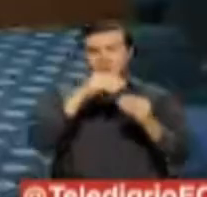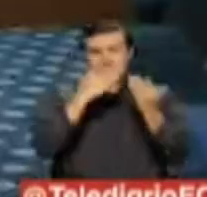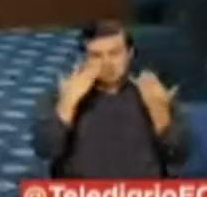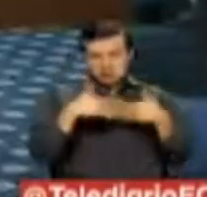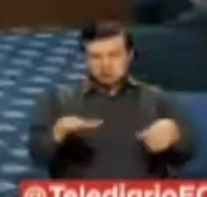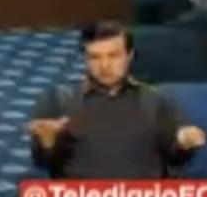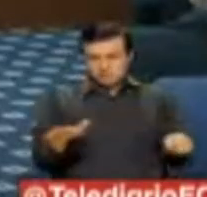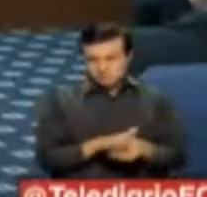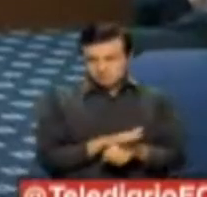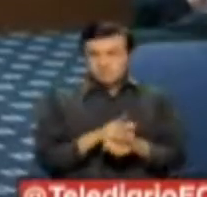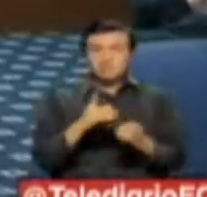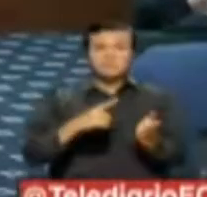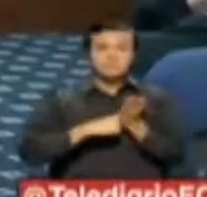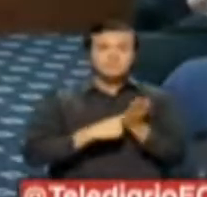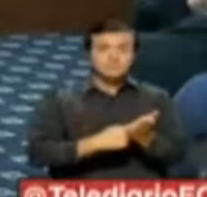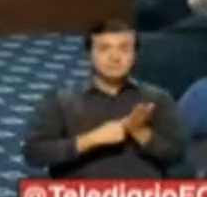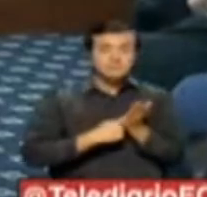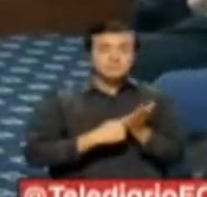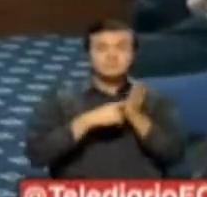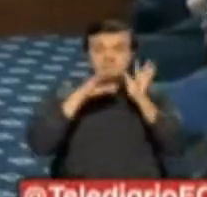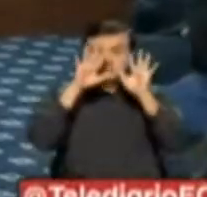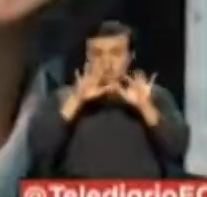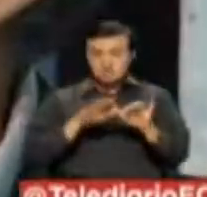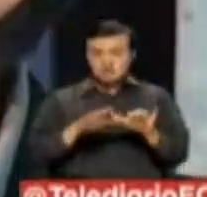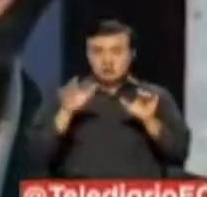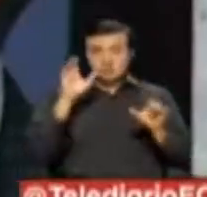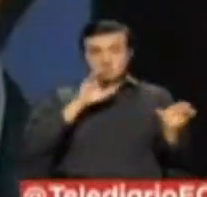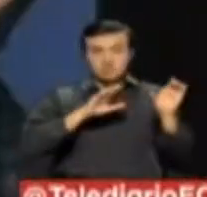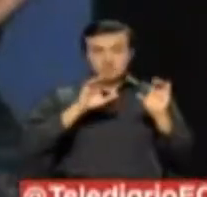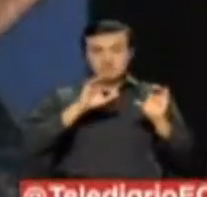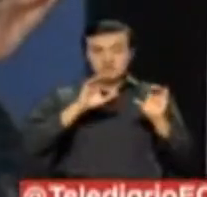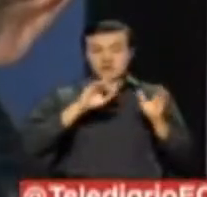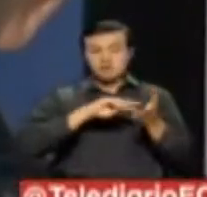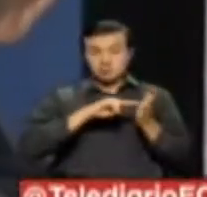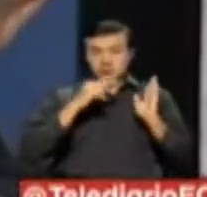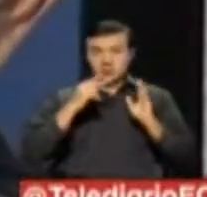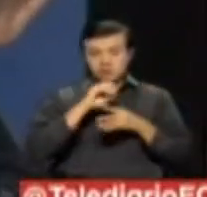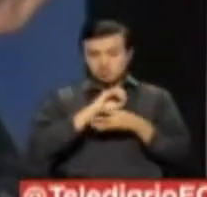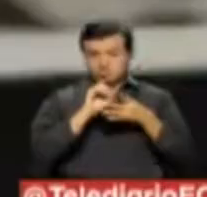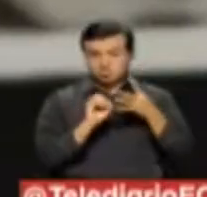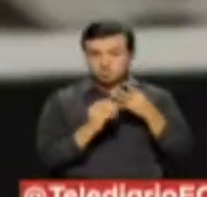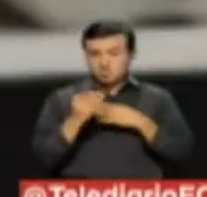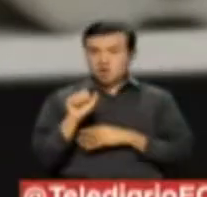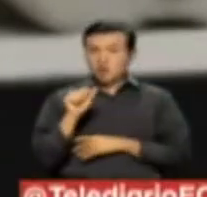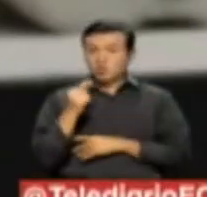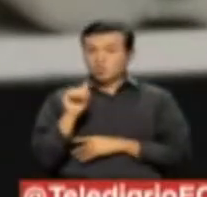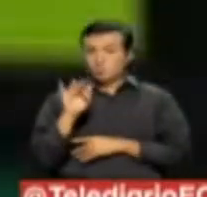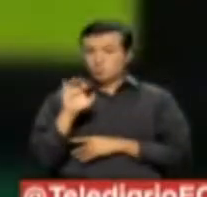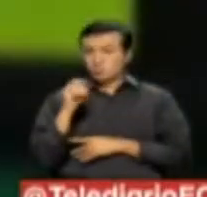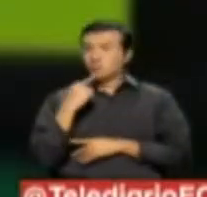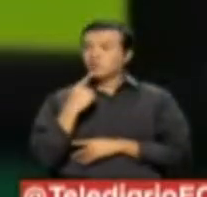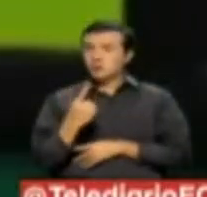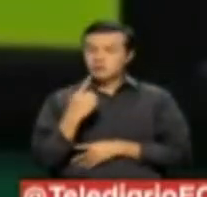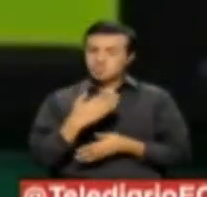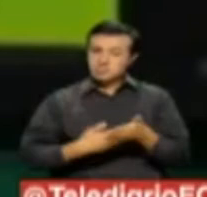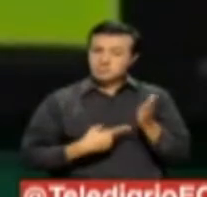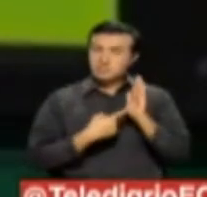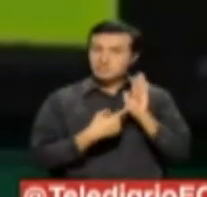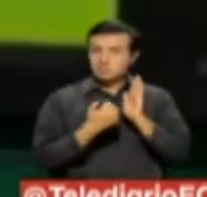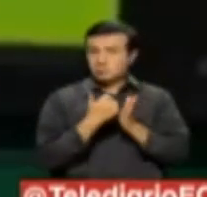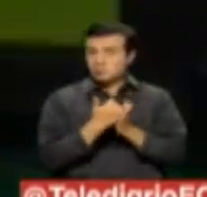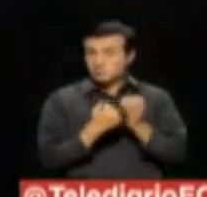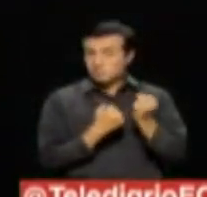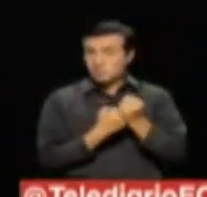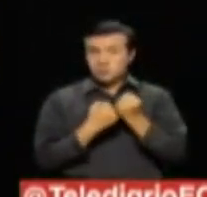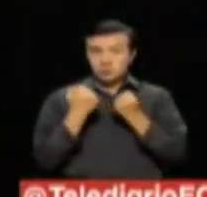además de una discusión amplia para el secretario de ciencia y tecnología augusto barrera con esto se logrará tener un instrumento práctico que facilite los trámites